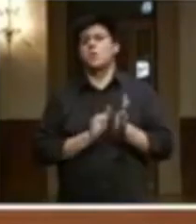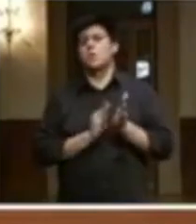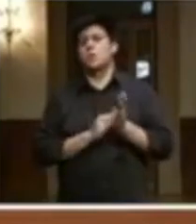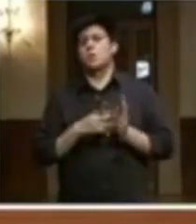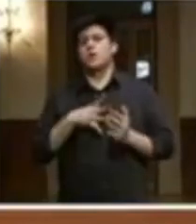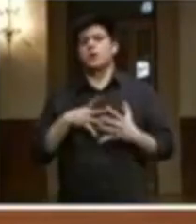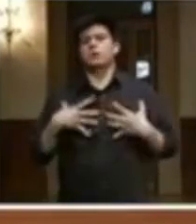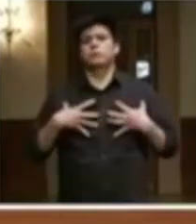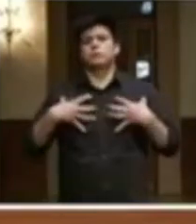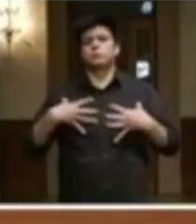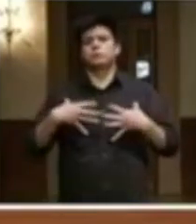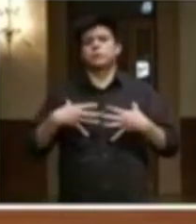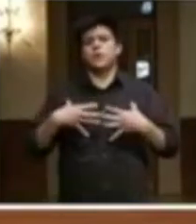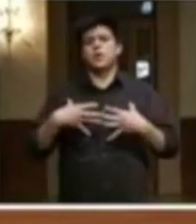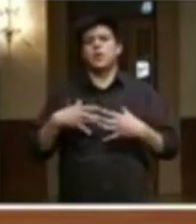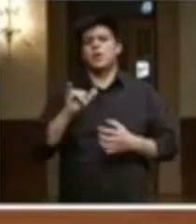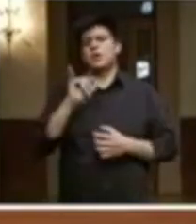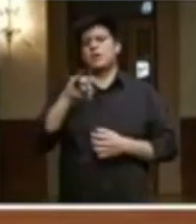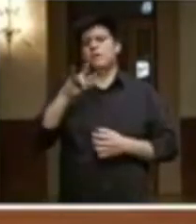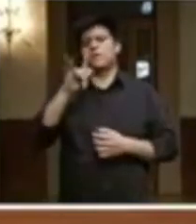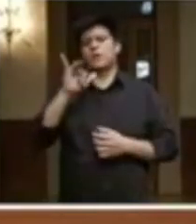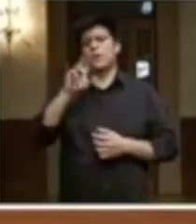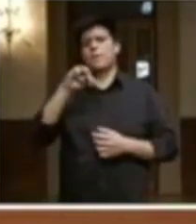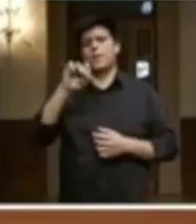inflamado, pues se dejaron algo así como